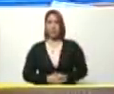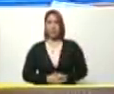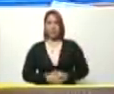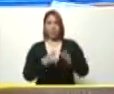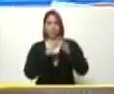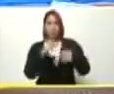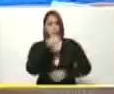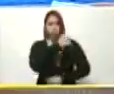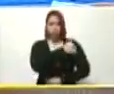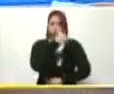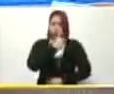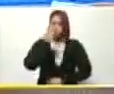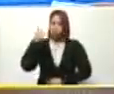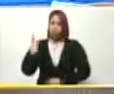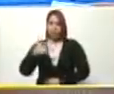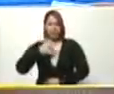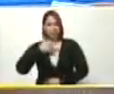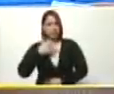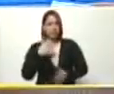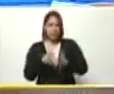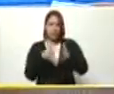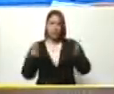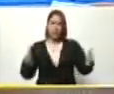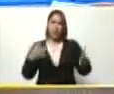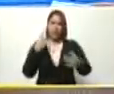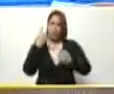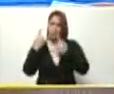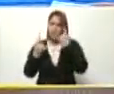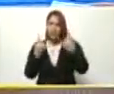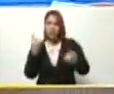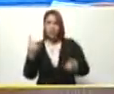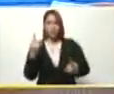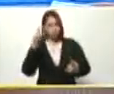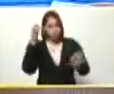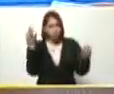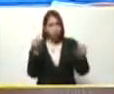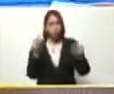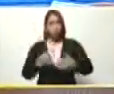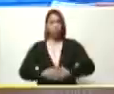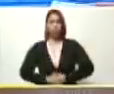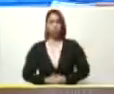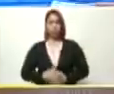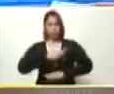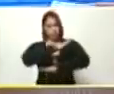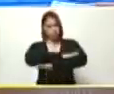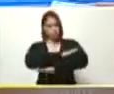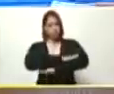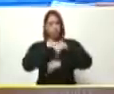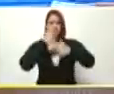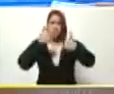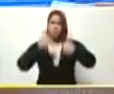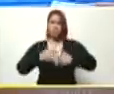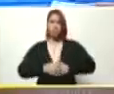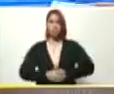ustedes, siento una gran admiración por la disciplina,